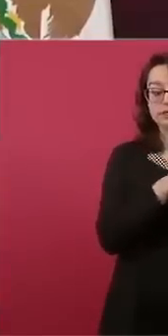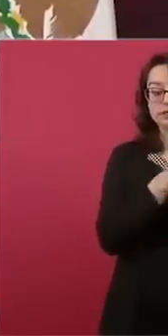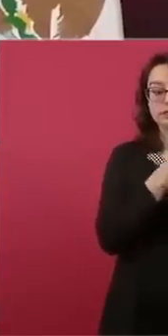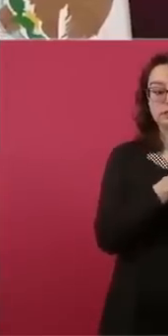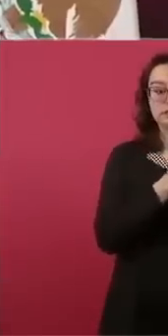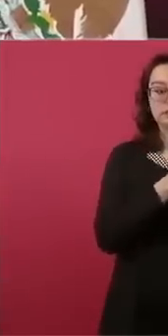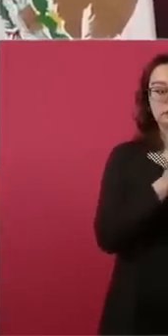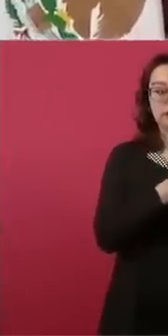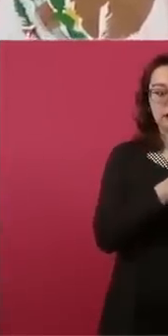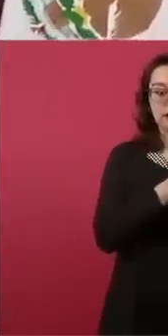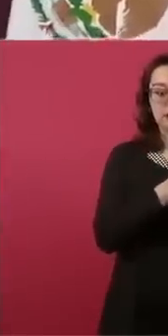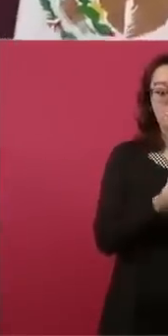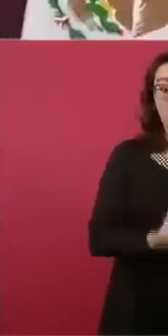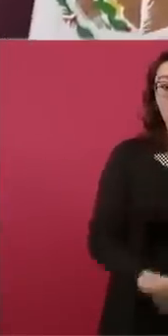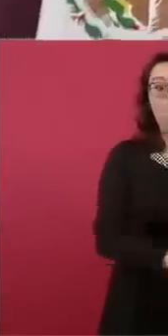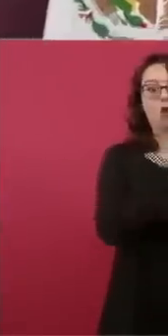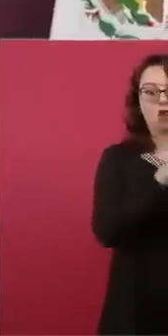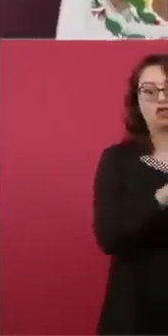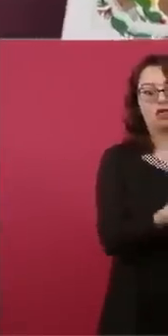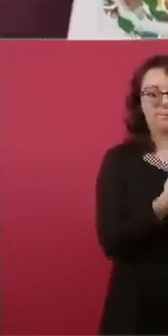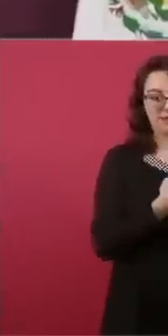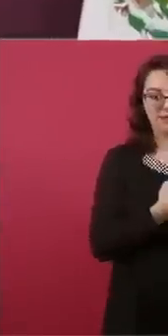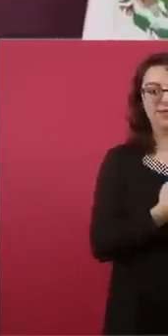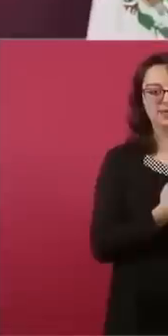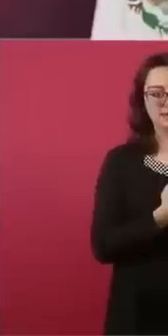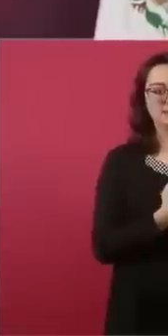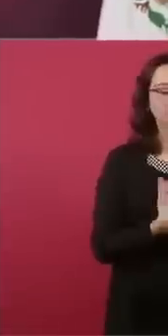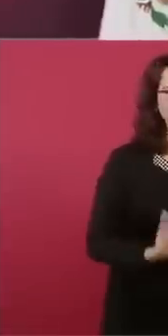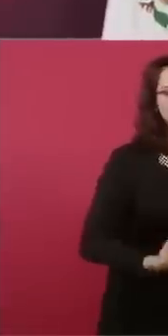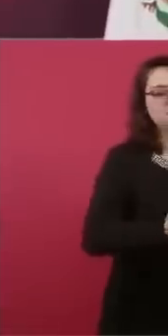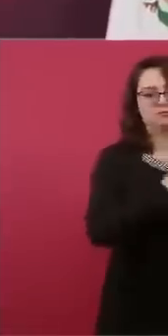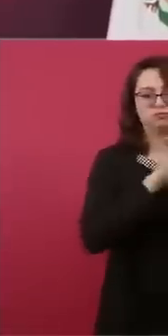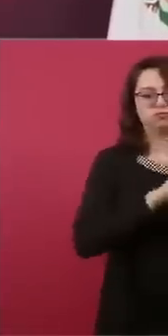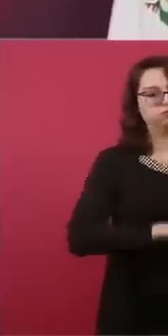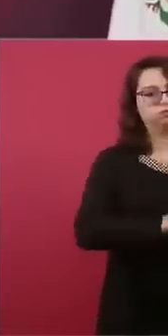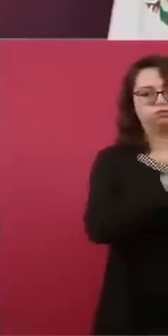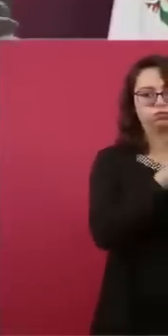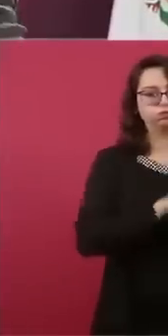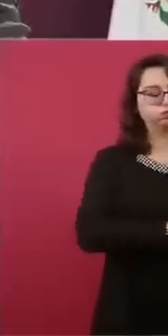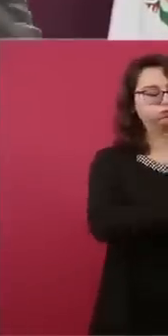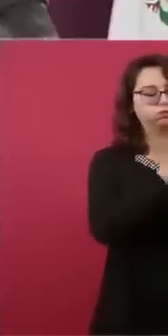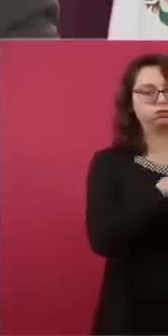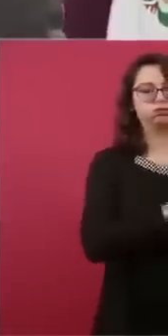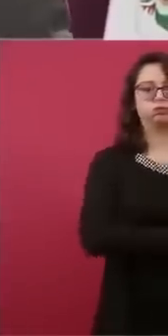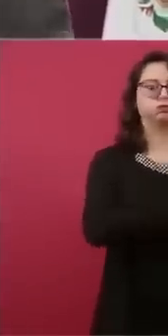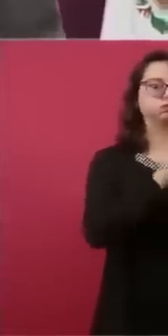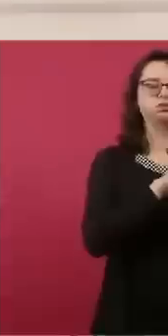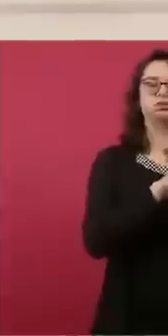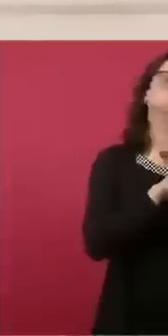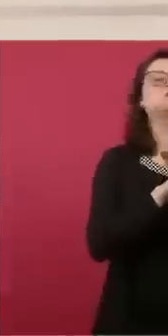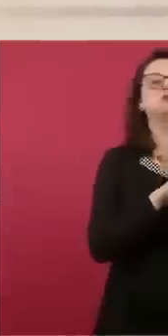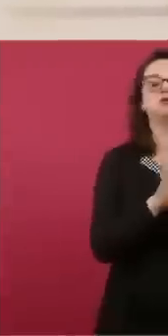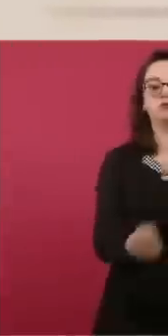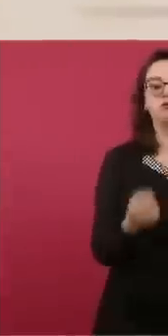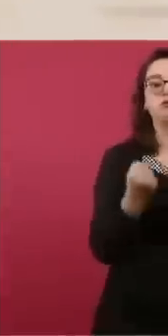y ese mismo que fue el que echó a andar con publicistas de aquí